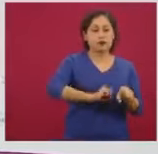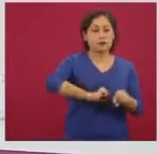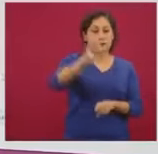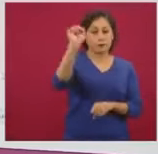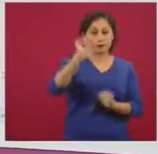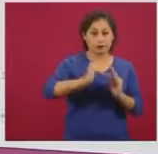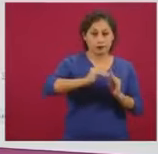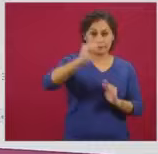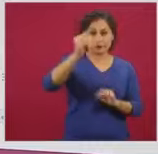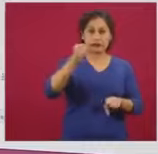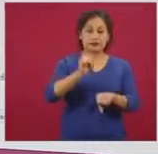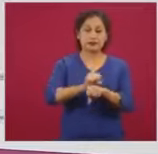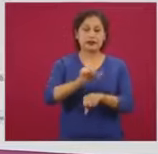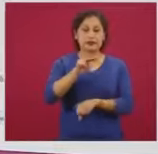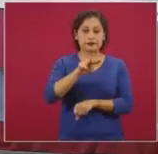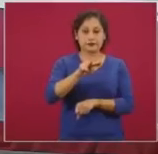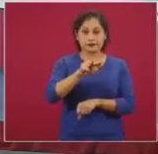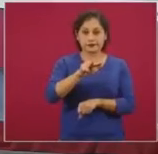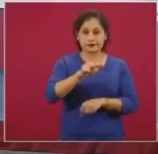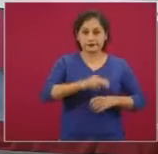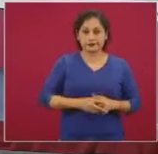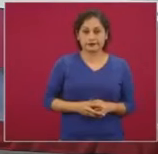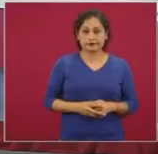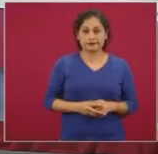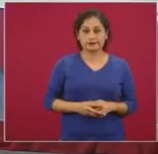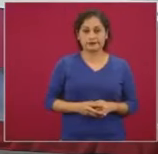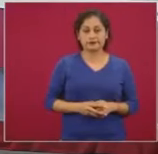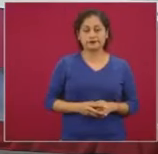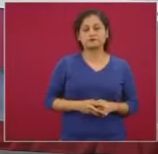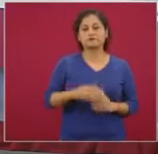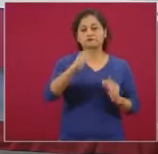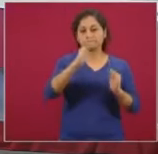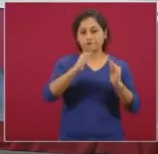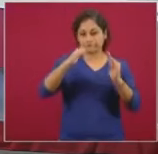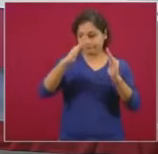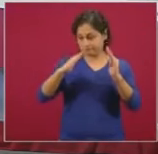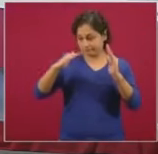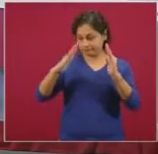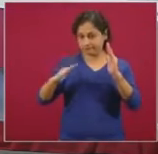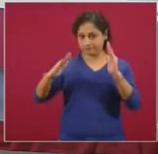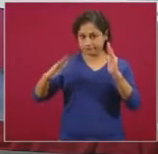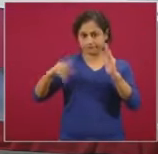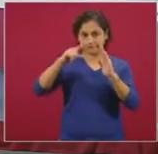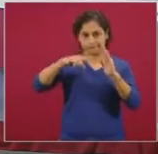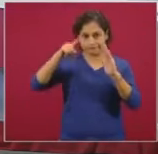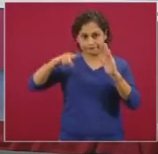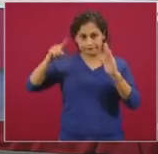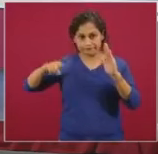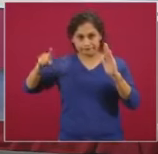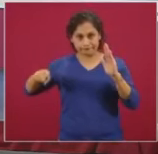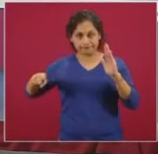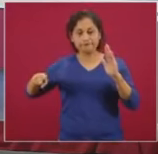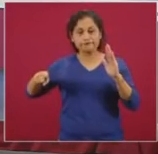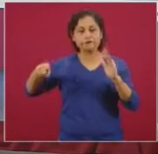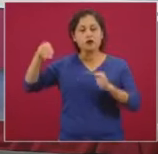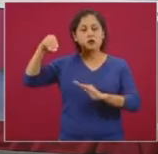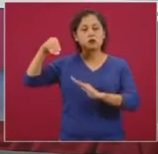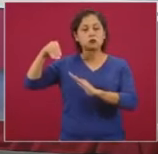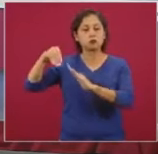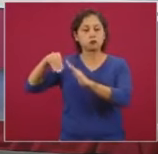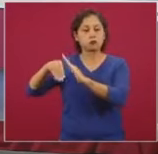la semana 18, y ahí, aunque no de forma monotónica, ha venido con una tendencia al descenso, ya